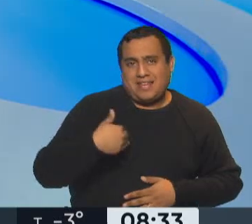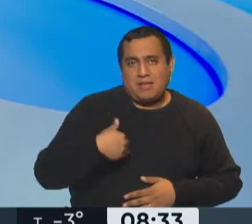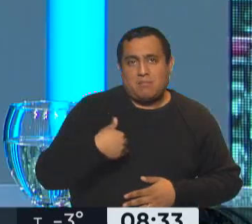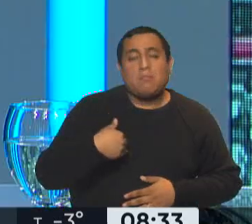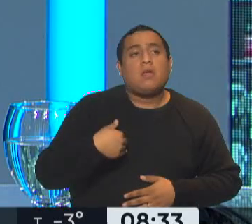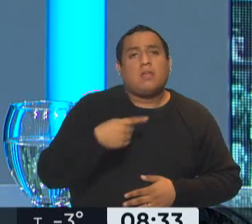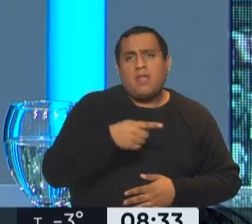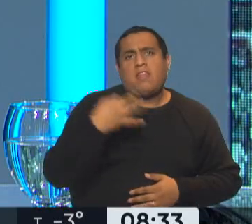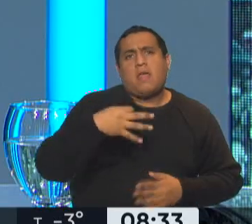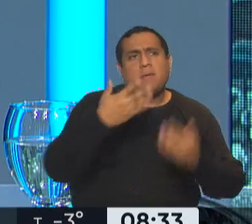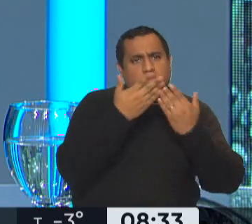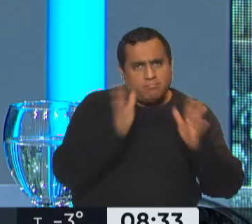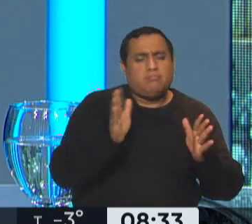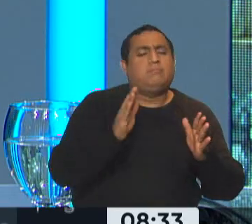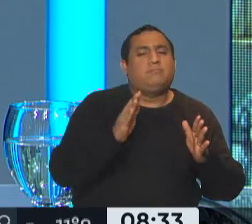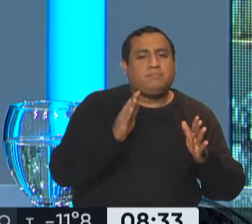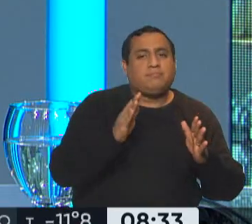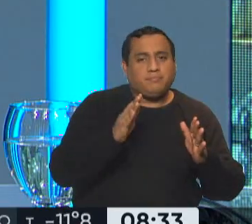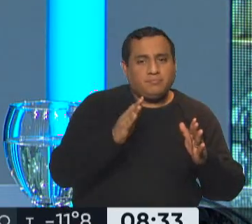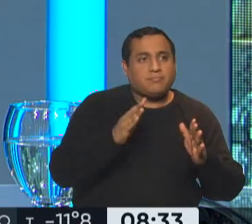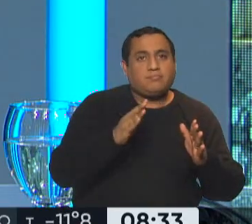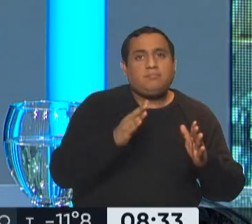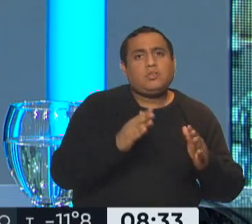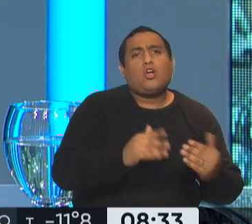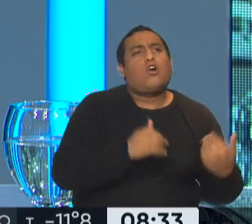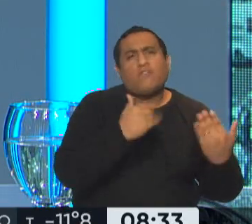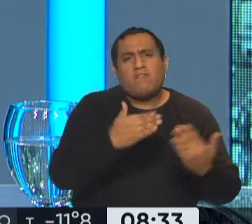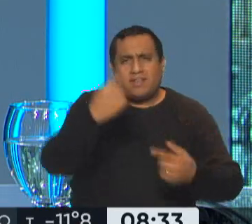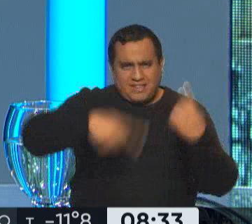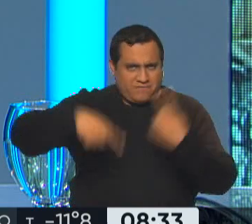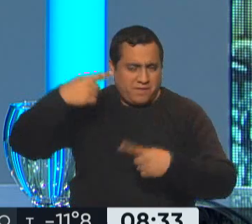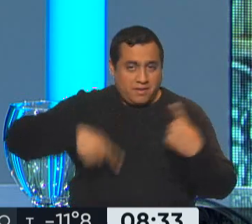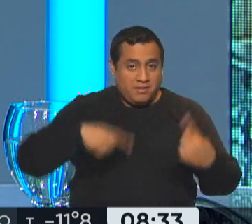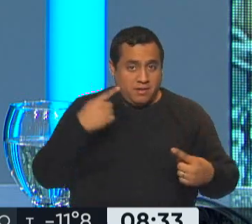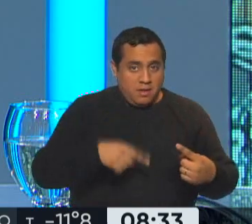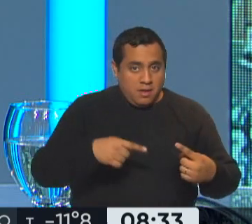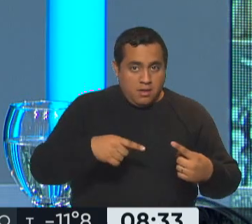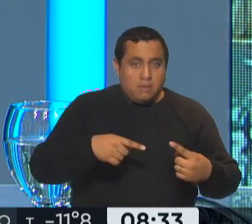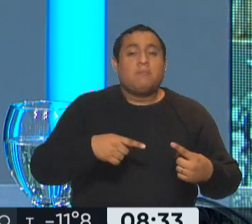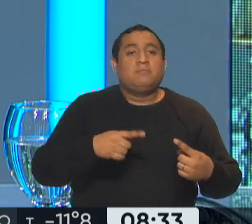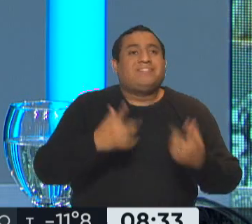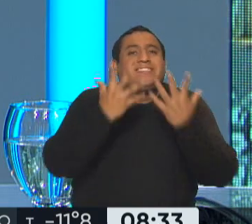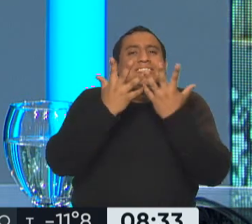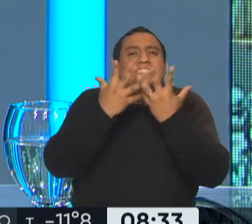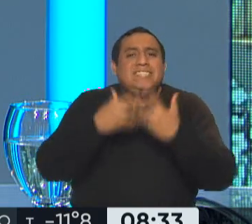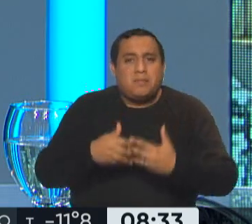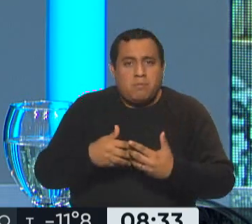una vez por todas abrirla, tiene que haber mayor cantidad de oferentes de materias primas, eso va a descomprimir el sistema